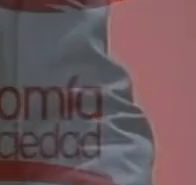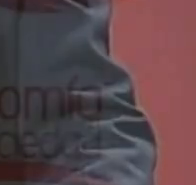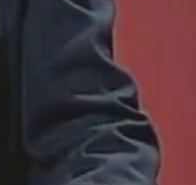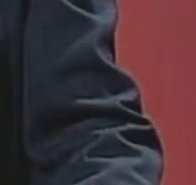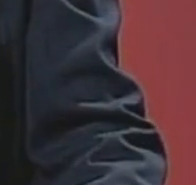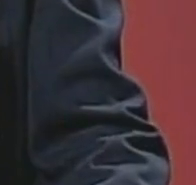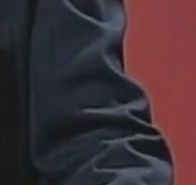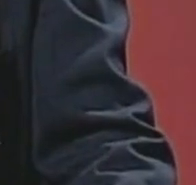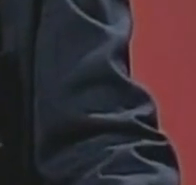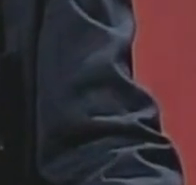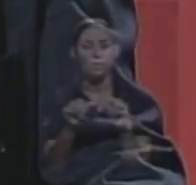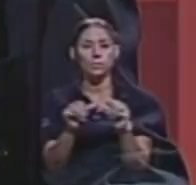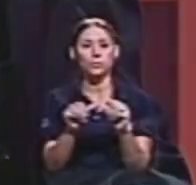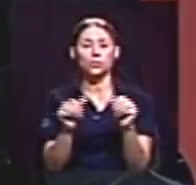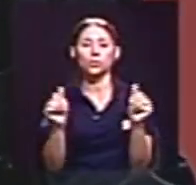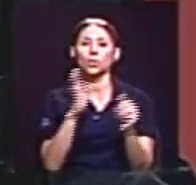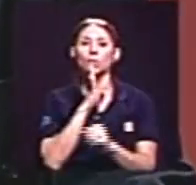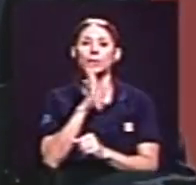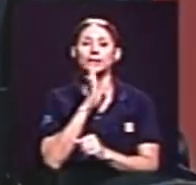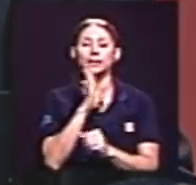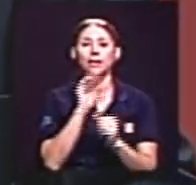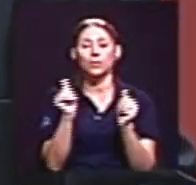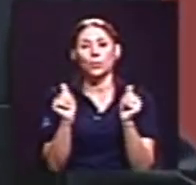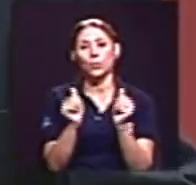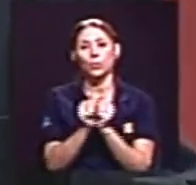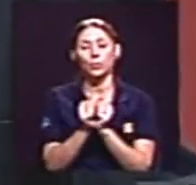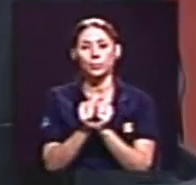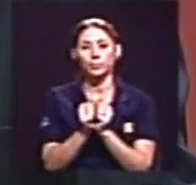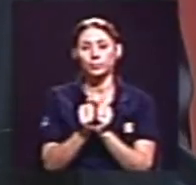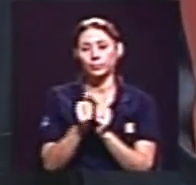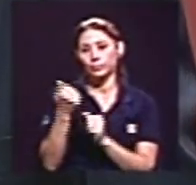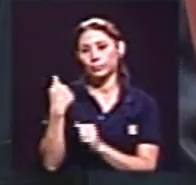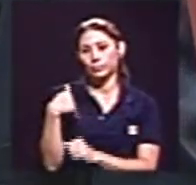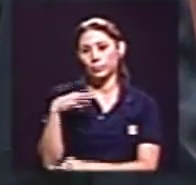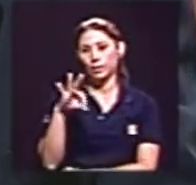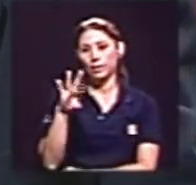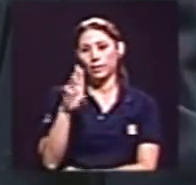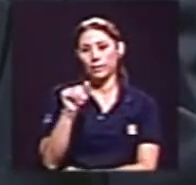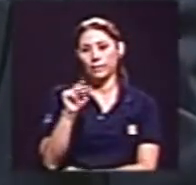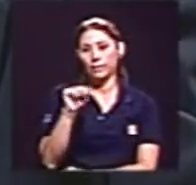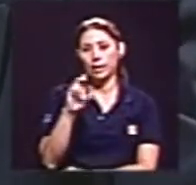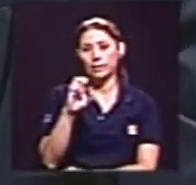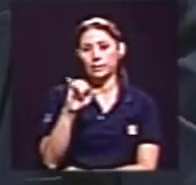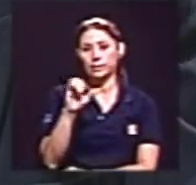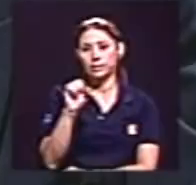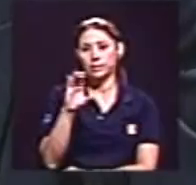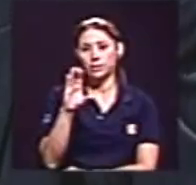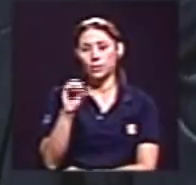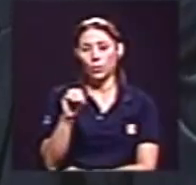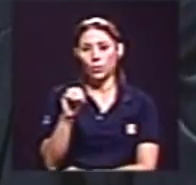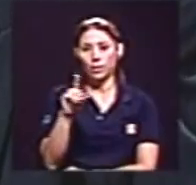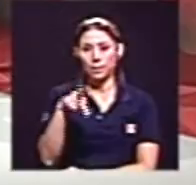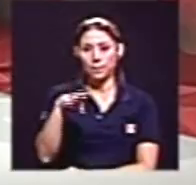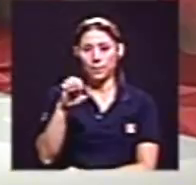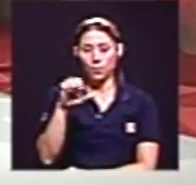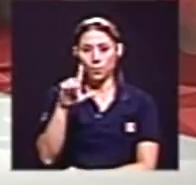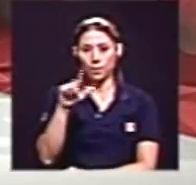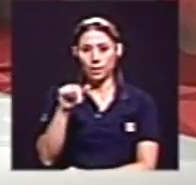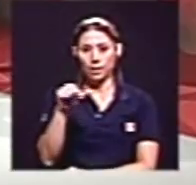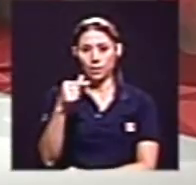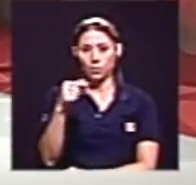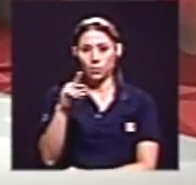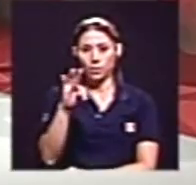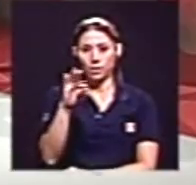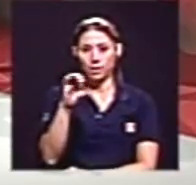Continuamos, amigas y amigos, conversando con don Francisco de Paula Gutiérrez, presidente ejecutivo del Banco Central, y